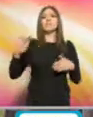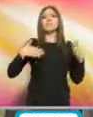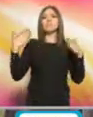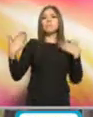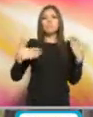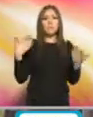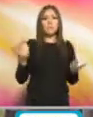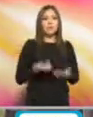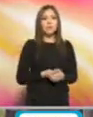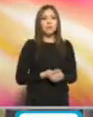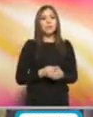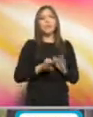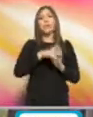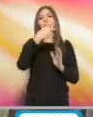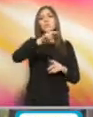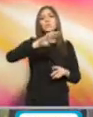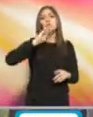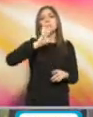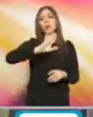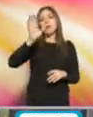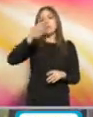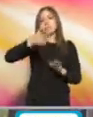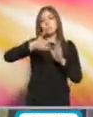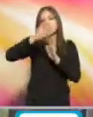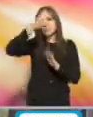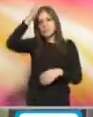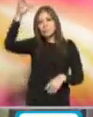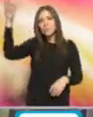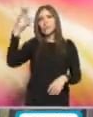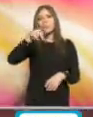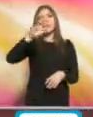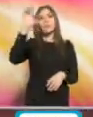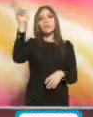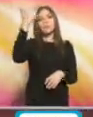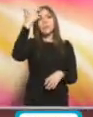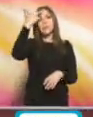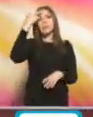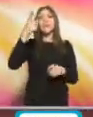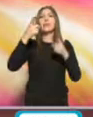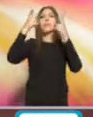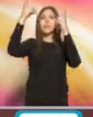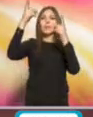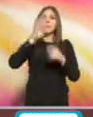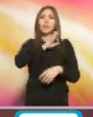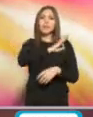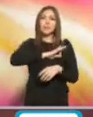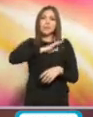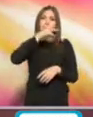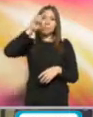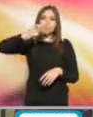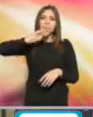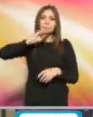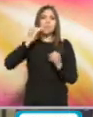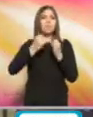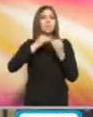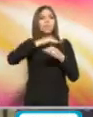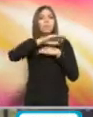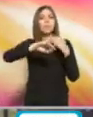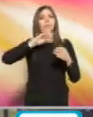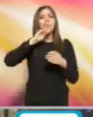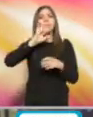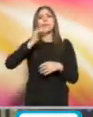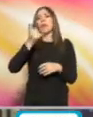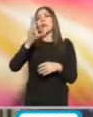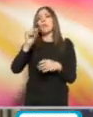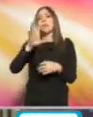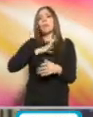festejar, digamos. Mi mamá está en el cielo, pero pues por supuesto que la recuerdo. Desde Por acá cierto, festejas, le mando ¿no? una felicitación ahí arriba y yo creo que todas las mamás que ya no están con